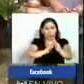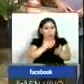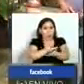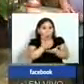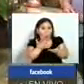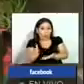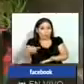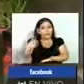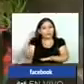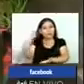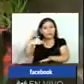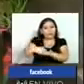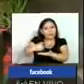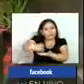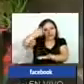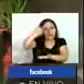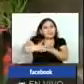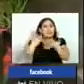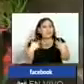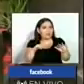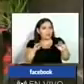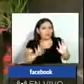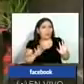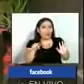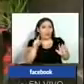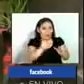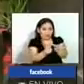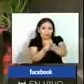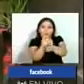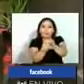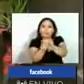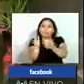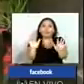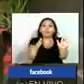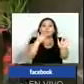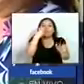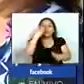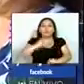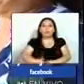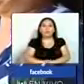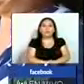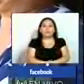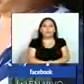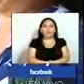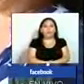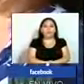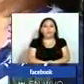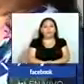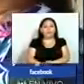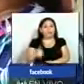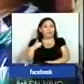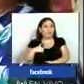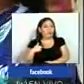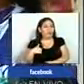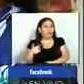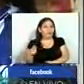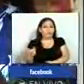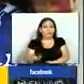Reciclados Donde se han desarrollado Hierbas aromáticas Este utilizo Este Este